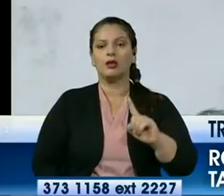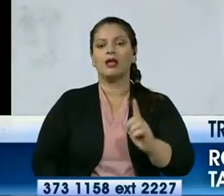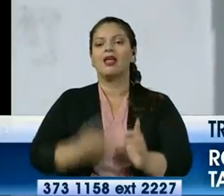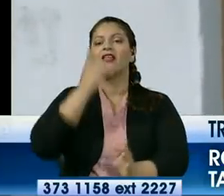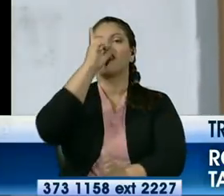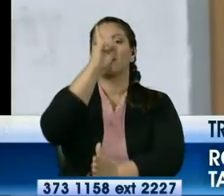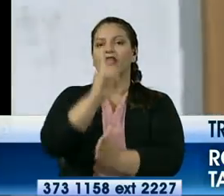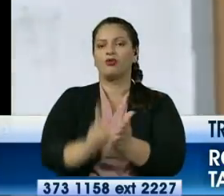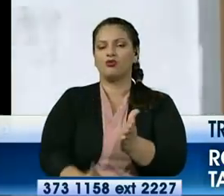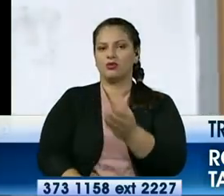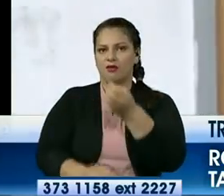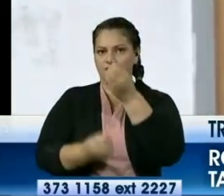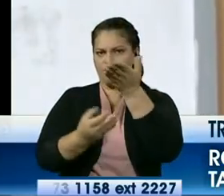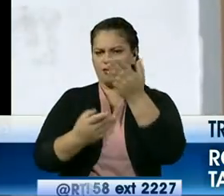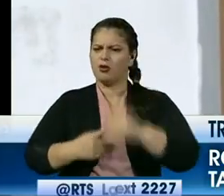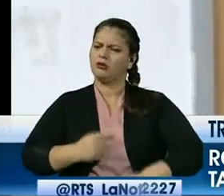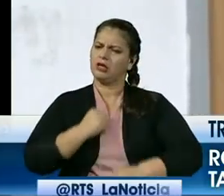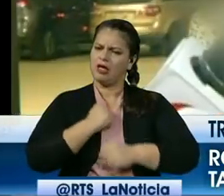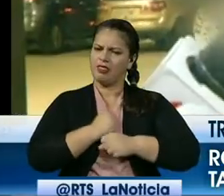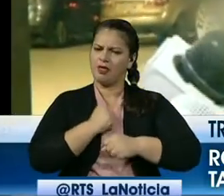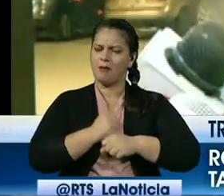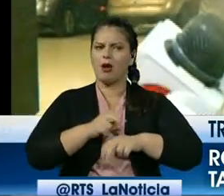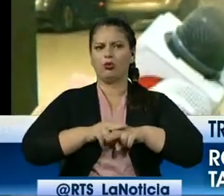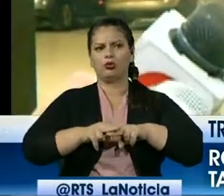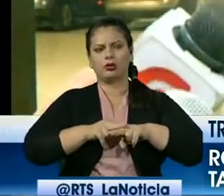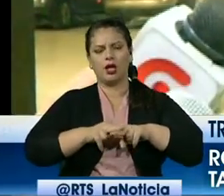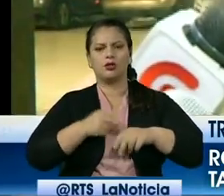de octubre en Guayaquil. Y no me di